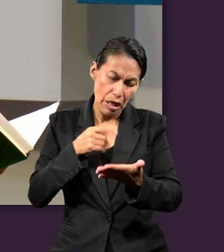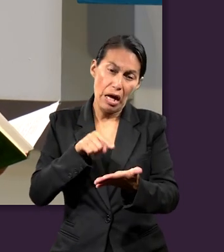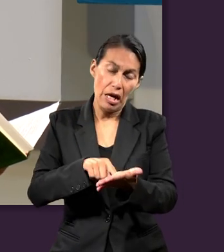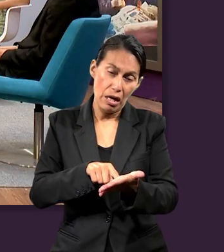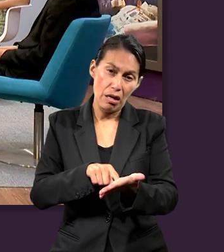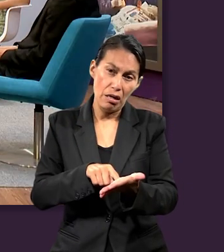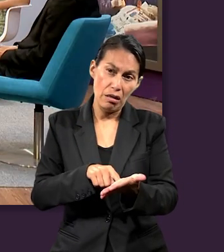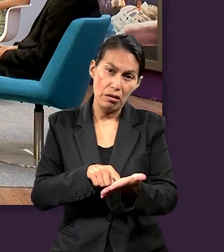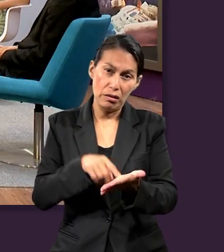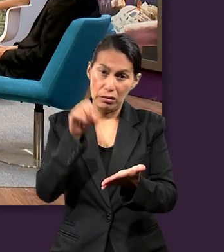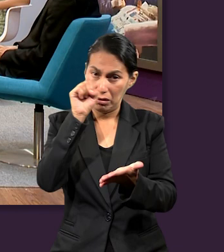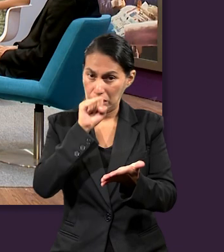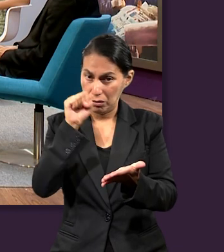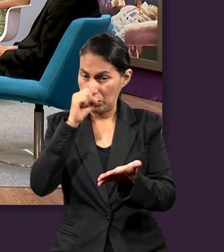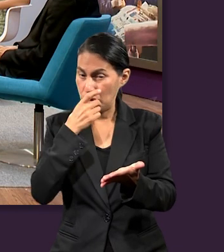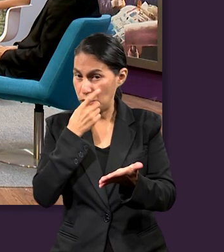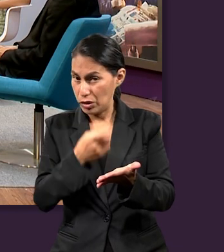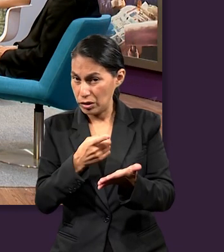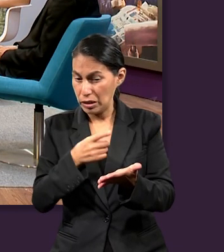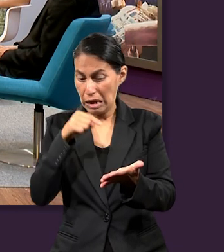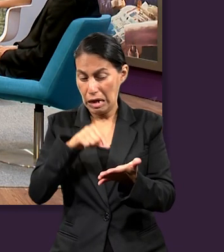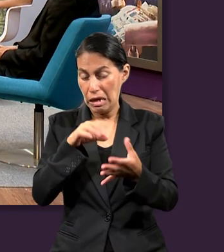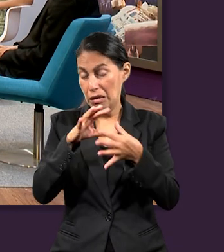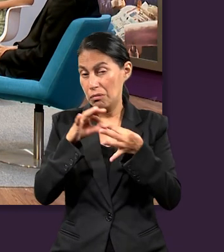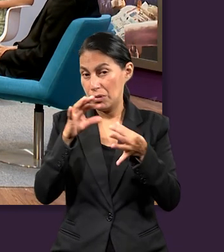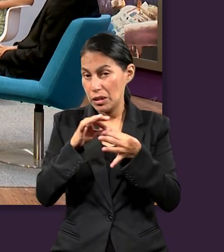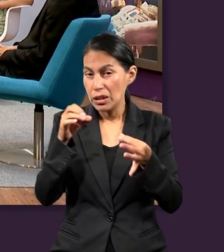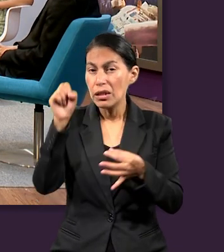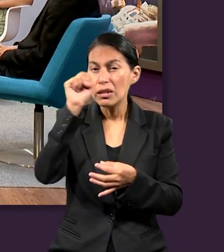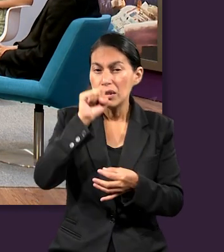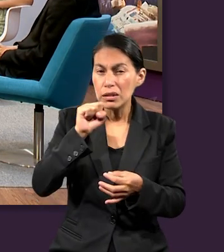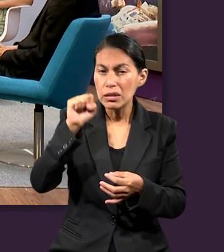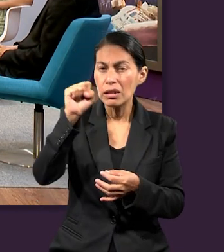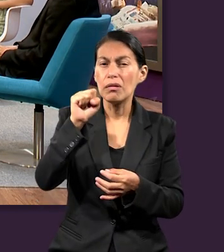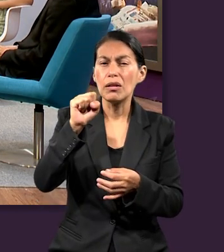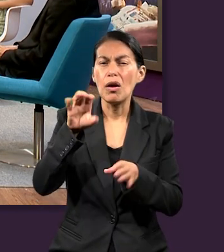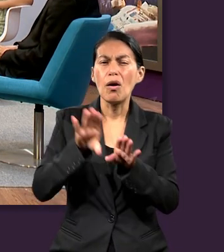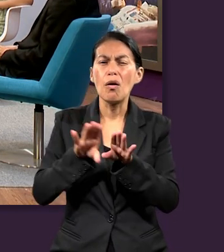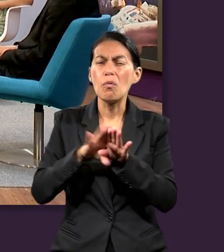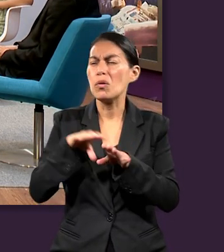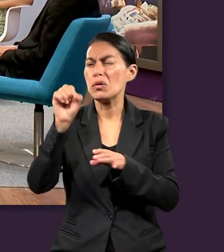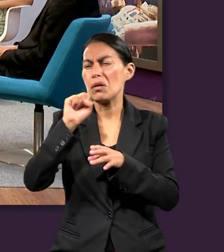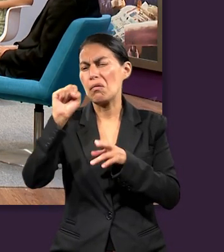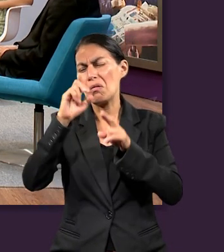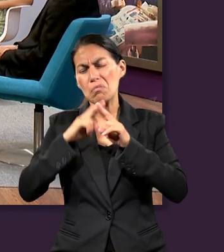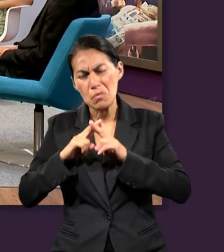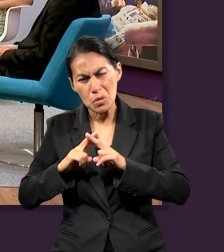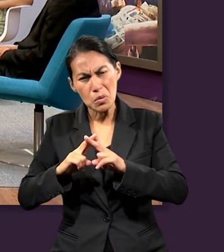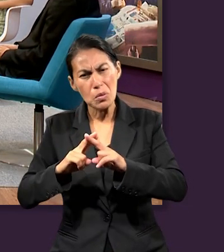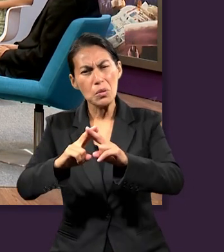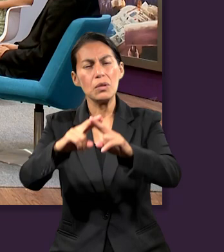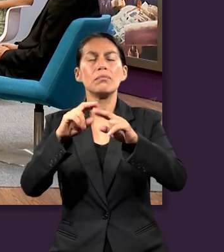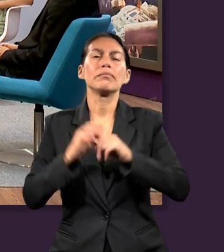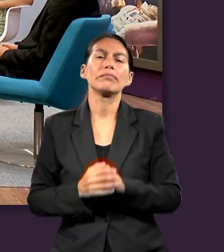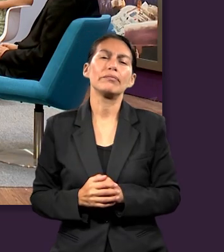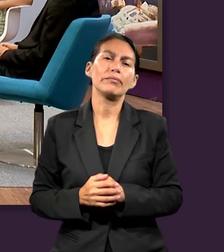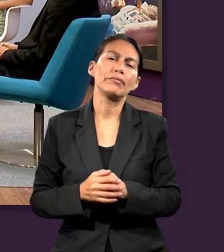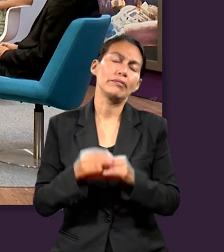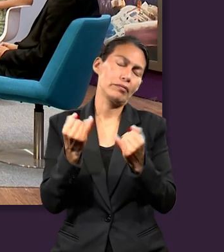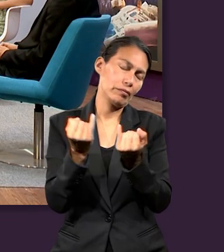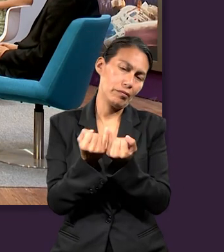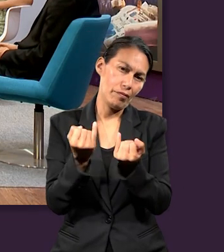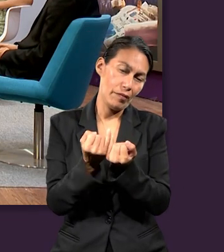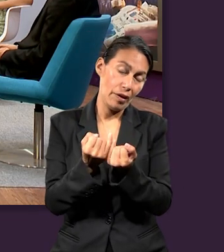autoriza el sábado se narra la creación del sábado y la permanencia del sábado no porque también